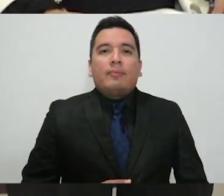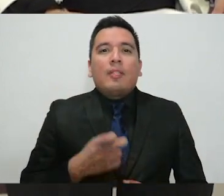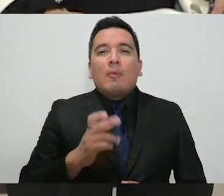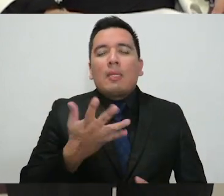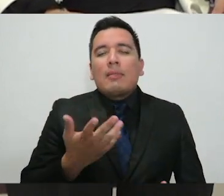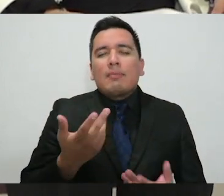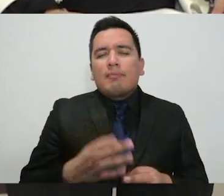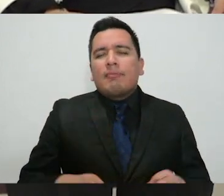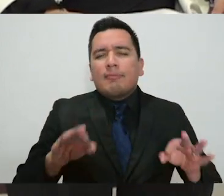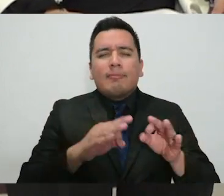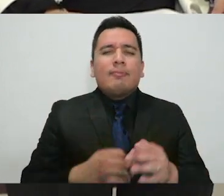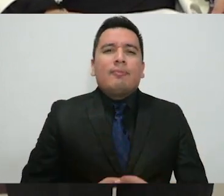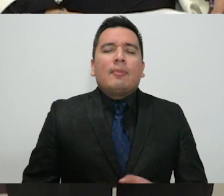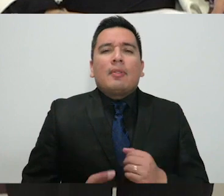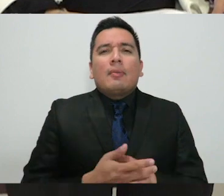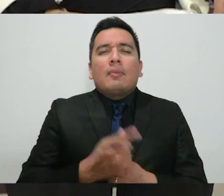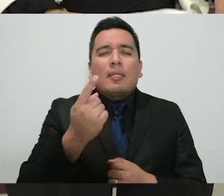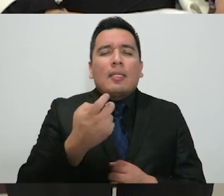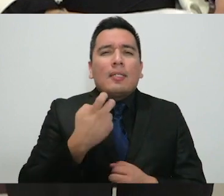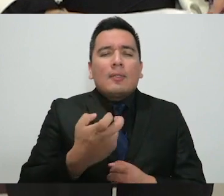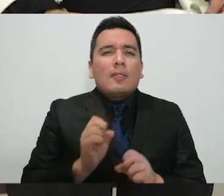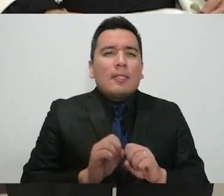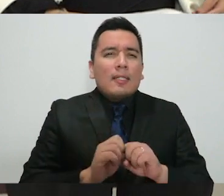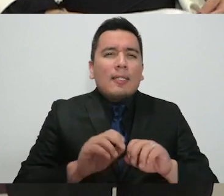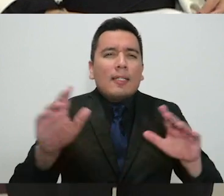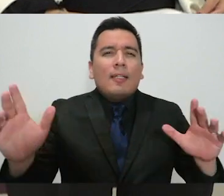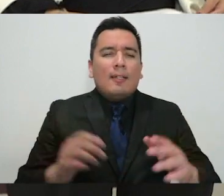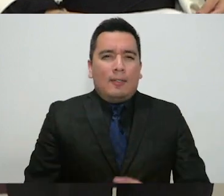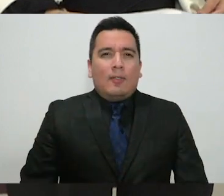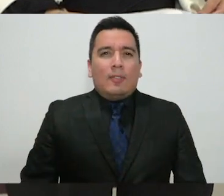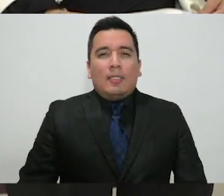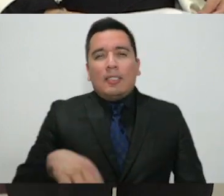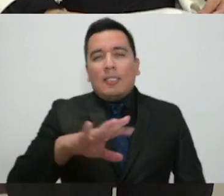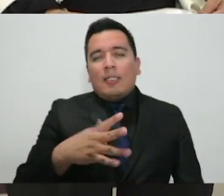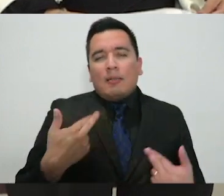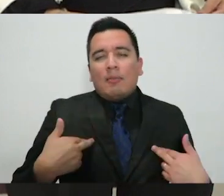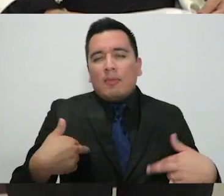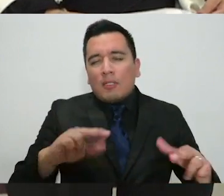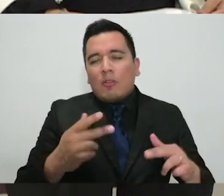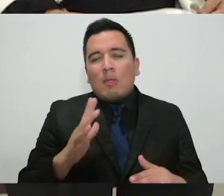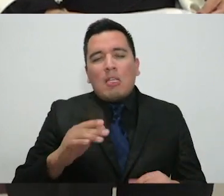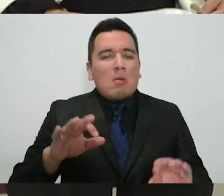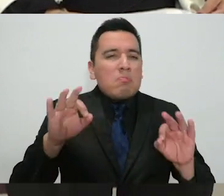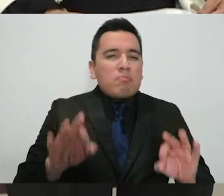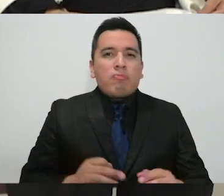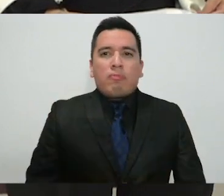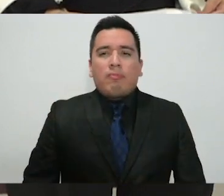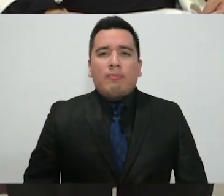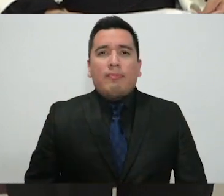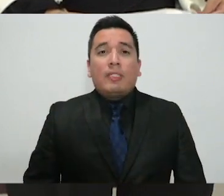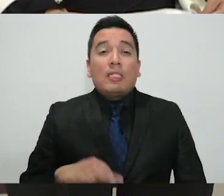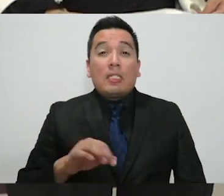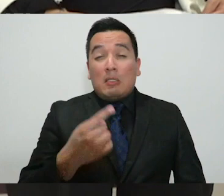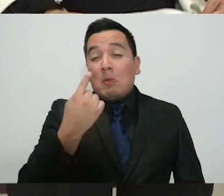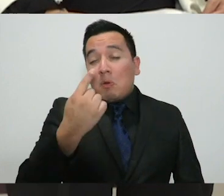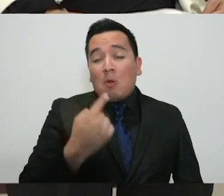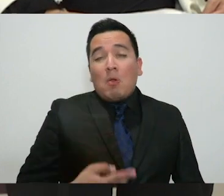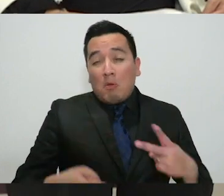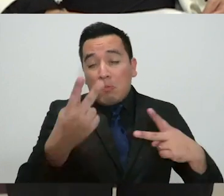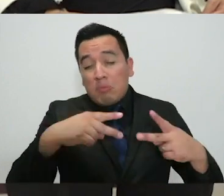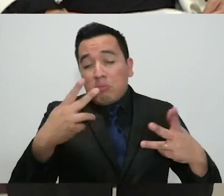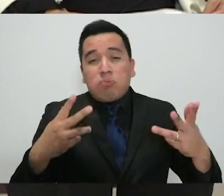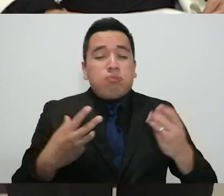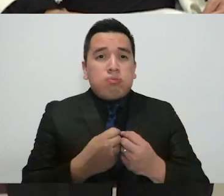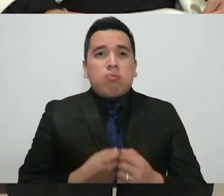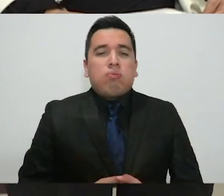muy importante porque ahí claramente sí se haría una representación más fidedigna. Al venir uno de ellos a integrarse a